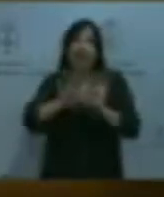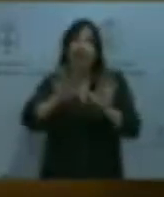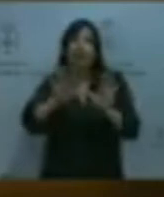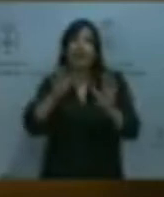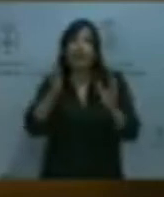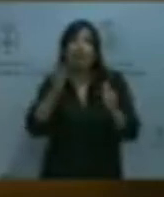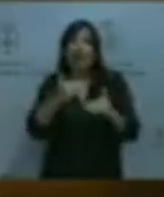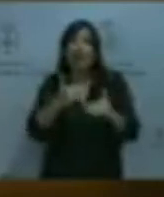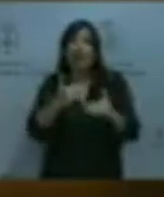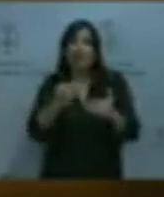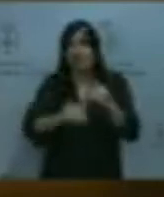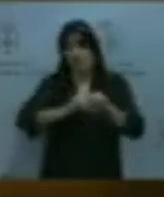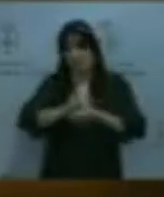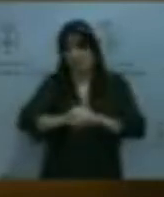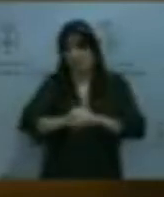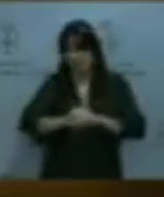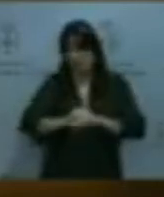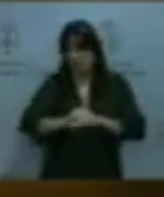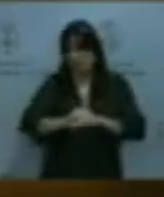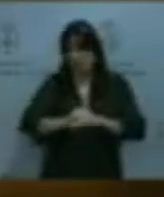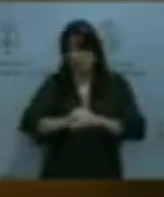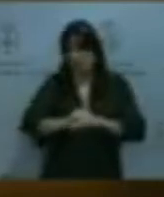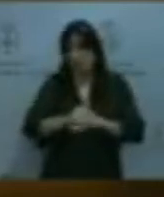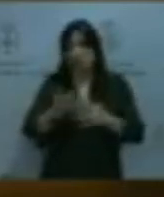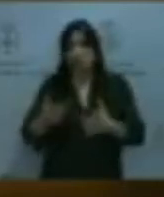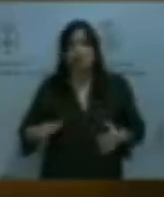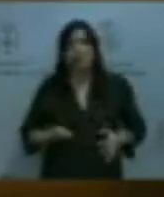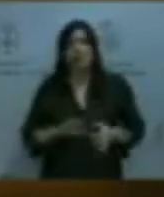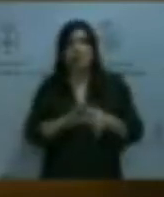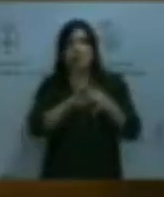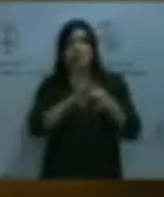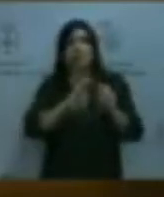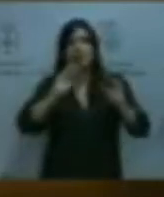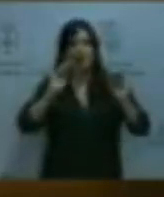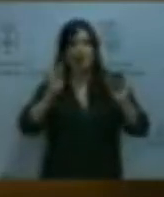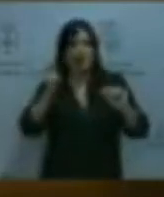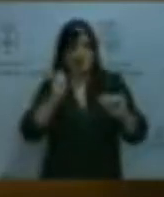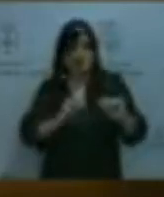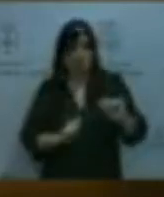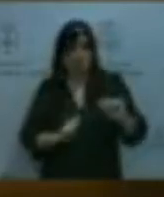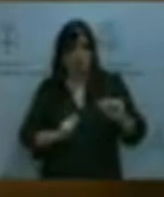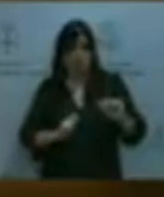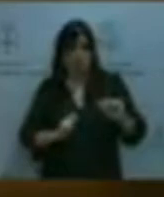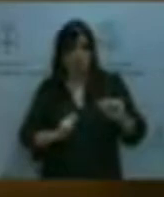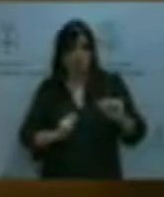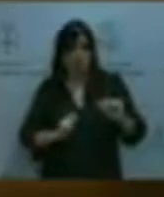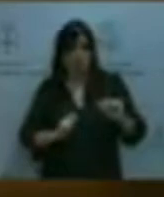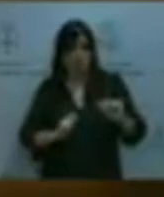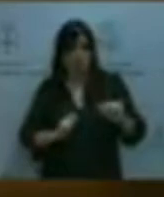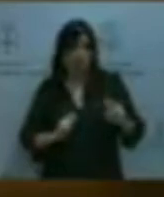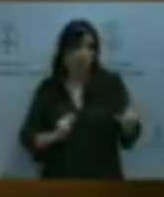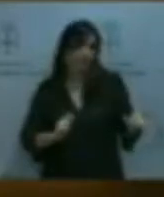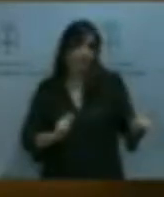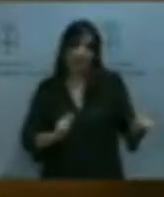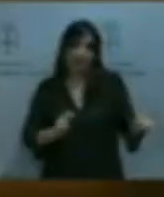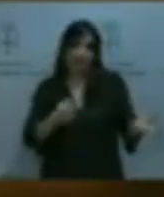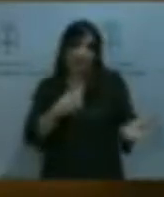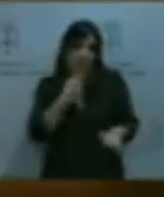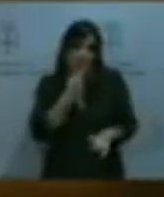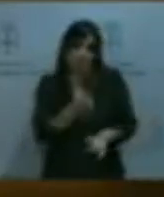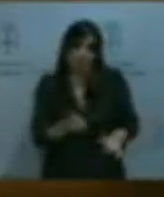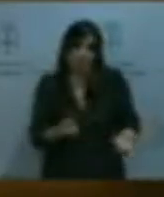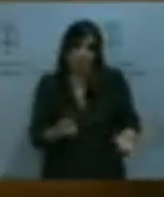y en lo que se refiere a la formación profesional tengo que decir que está sumida